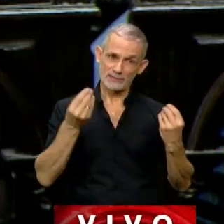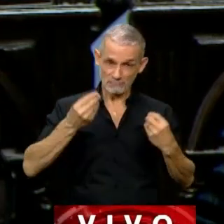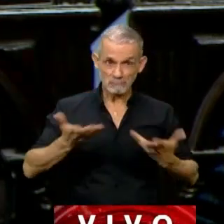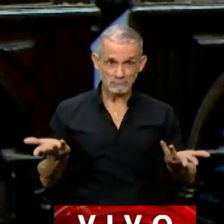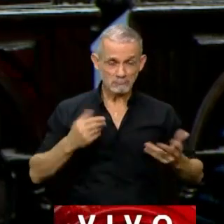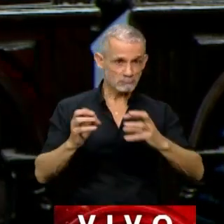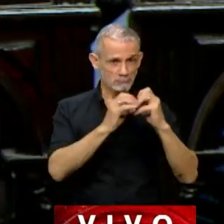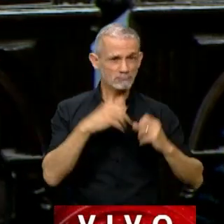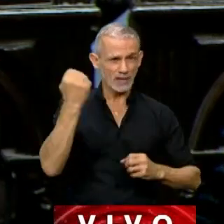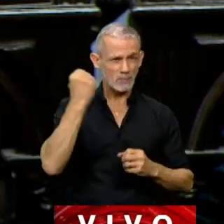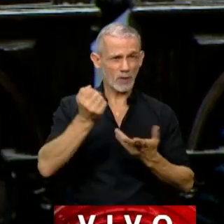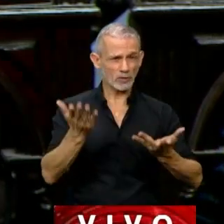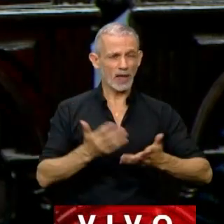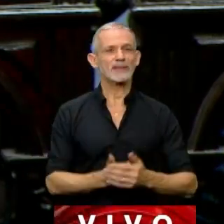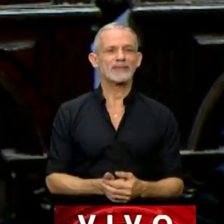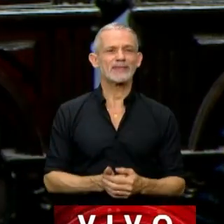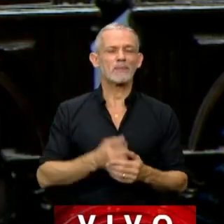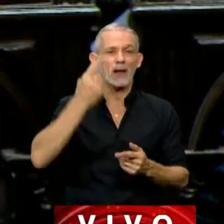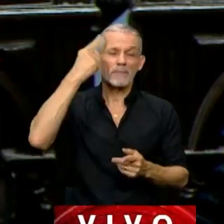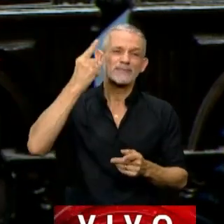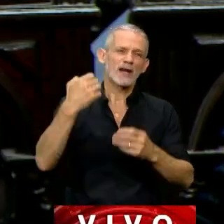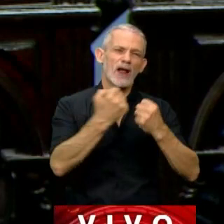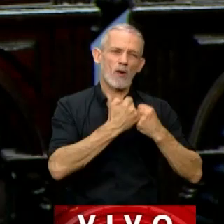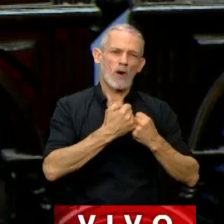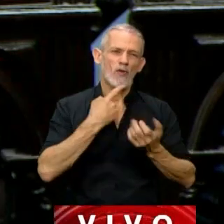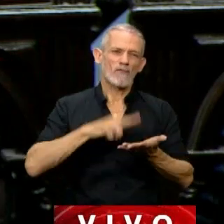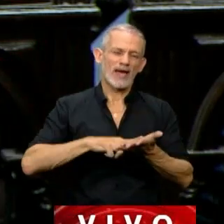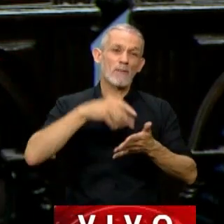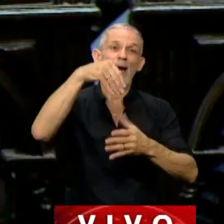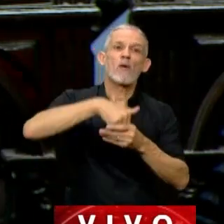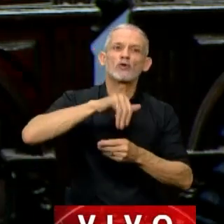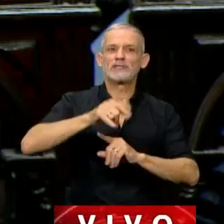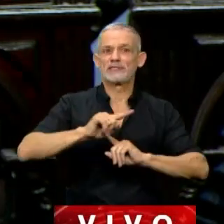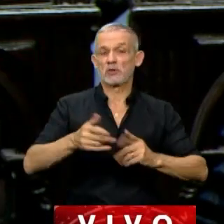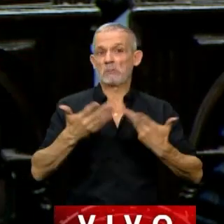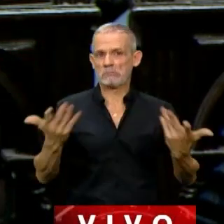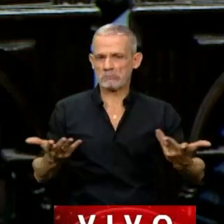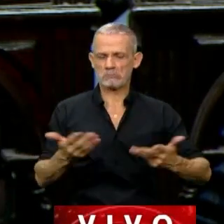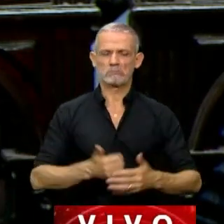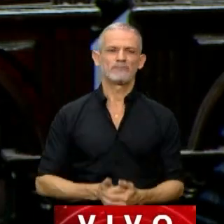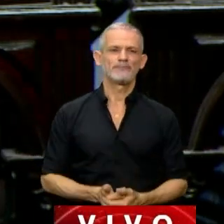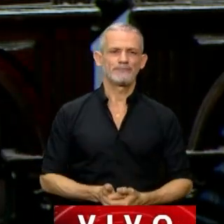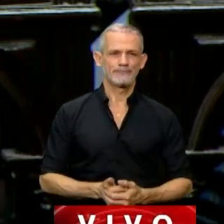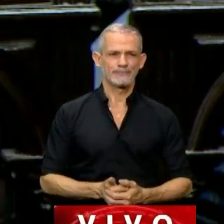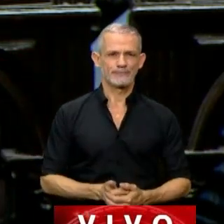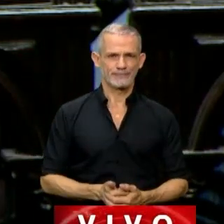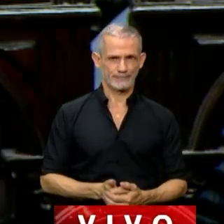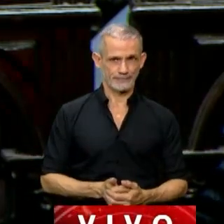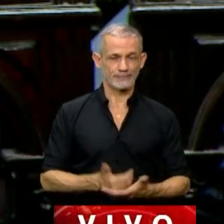debate y a la hora de considerarlo a través del voto de los diputados y las diputadas